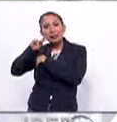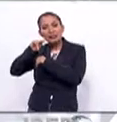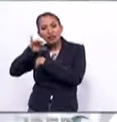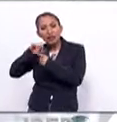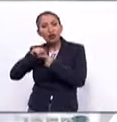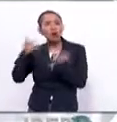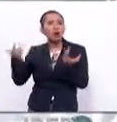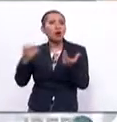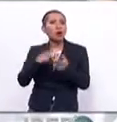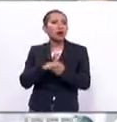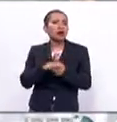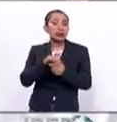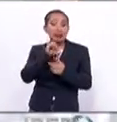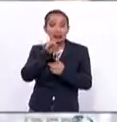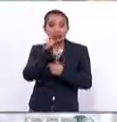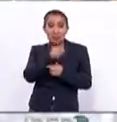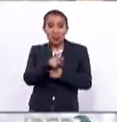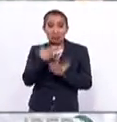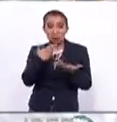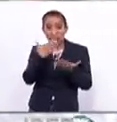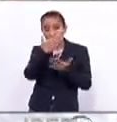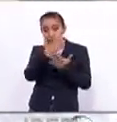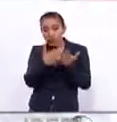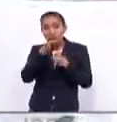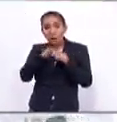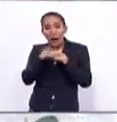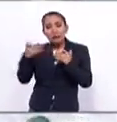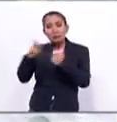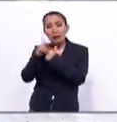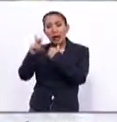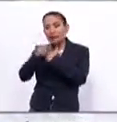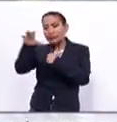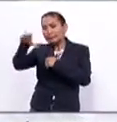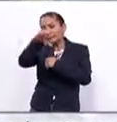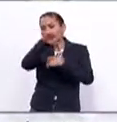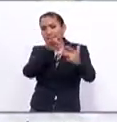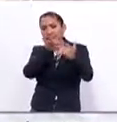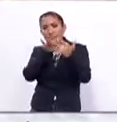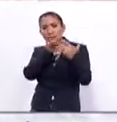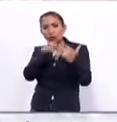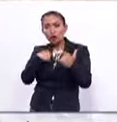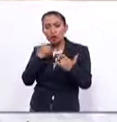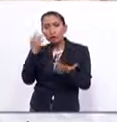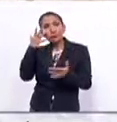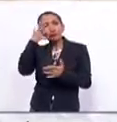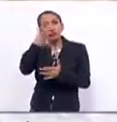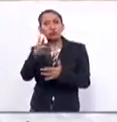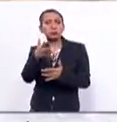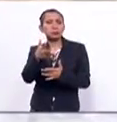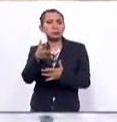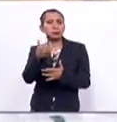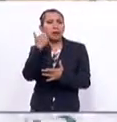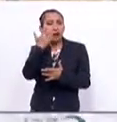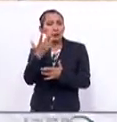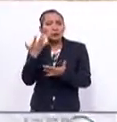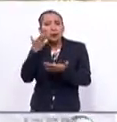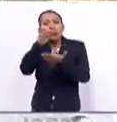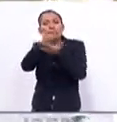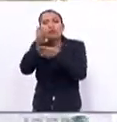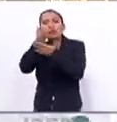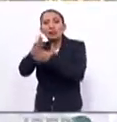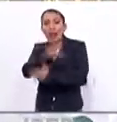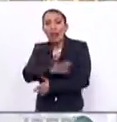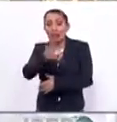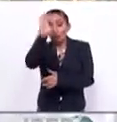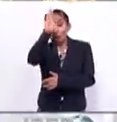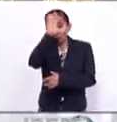acuerdos bilaterales, ¿no? Y a partir de esos marcos mayores de países, nuestra apuesta es introducir al sector